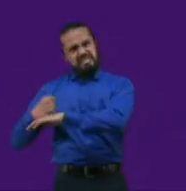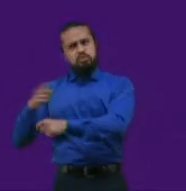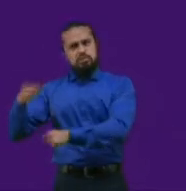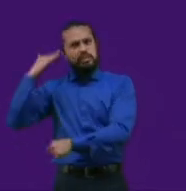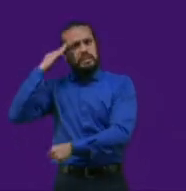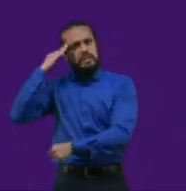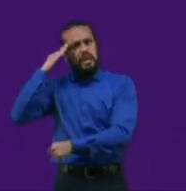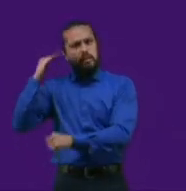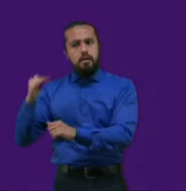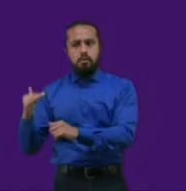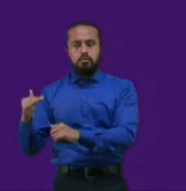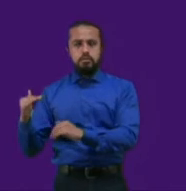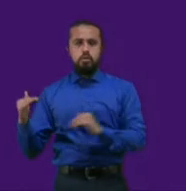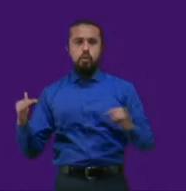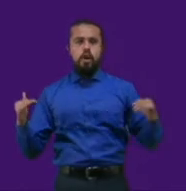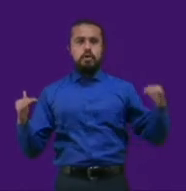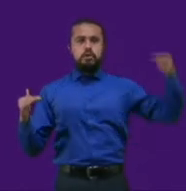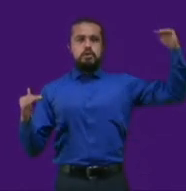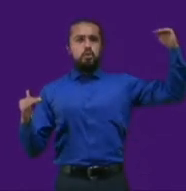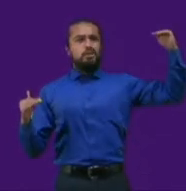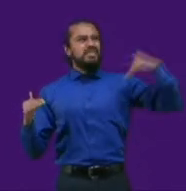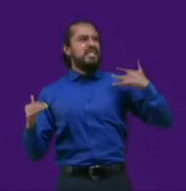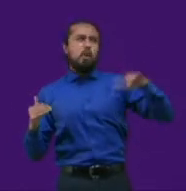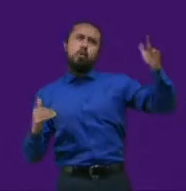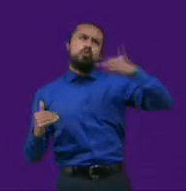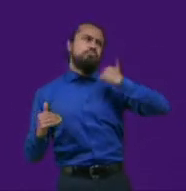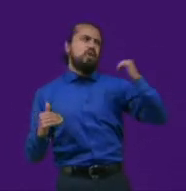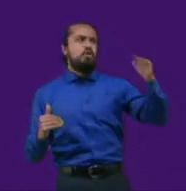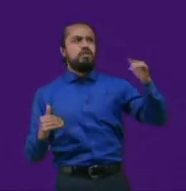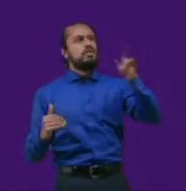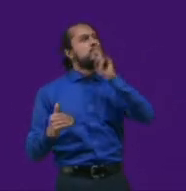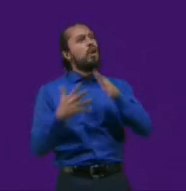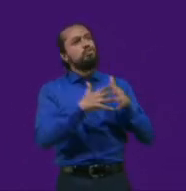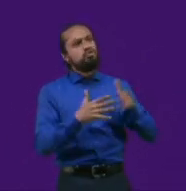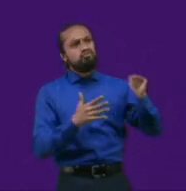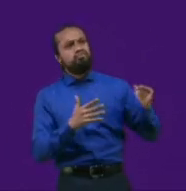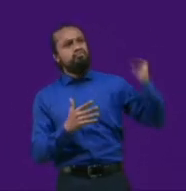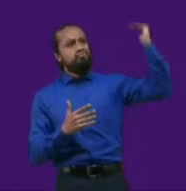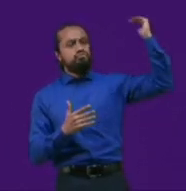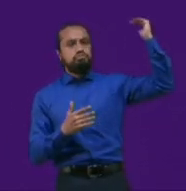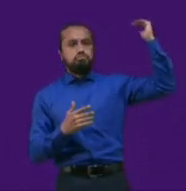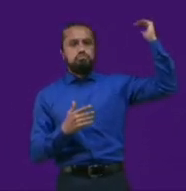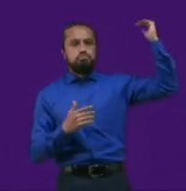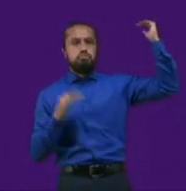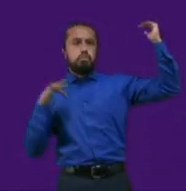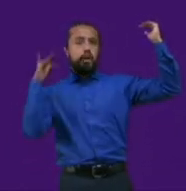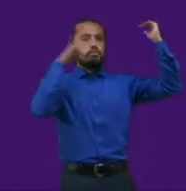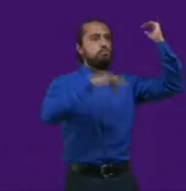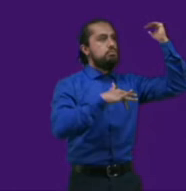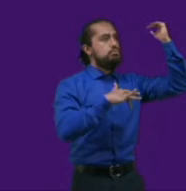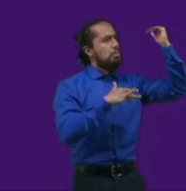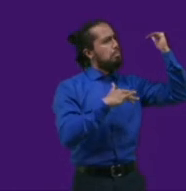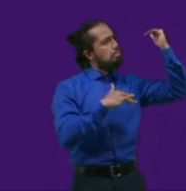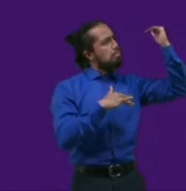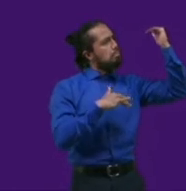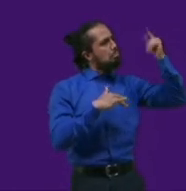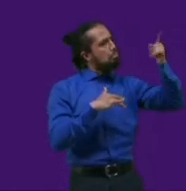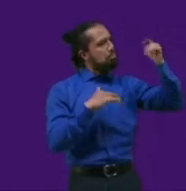nos comenzaba a quitar un mundo de límites y comenzamos a ver que podíamos hacer un super app, como dice Javier, de nivel